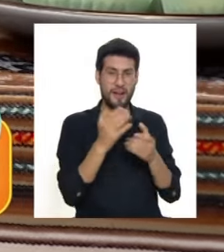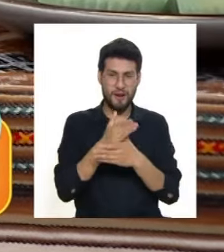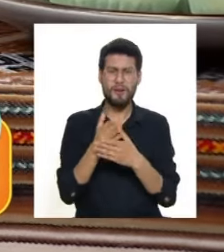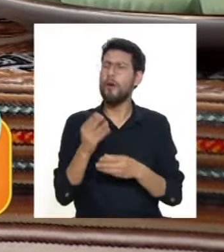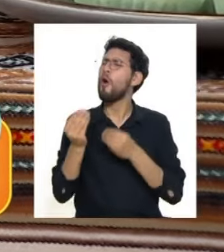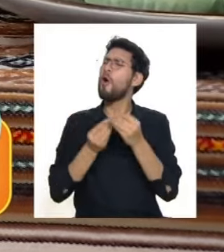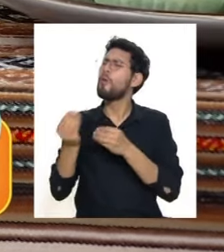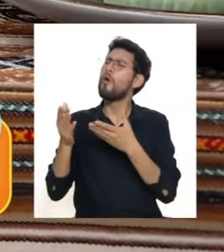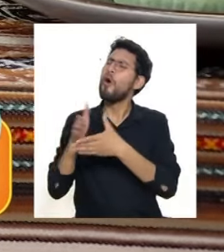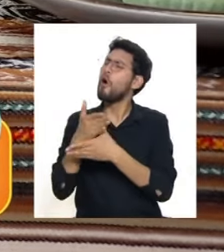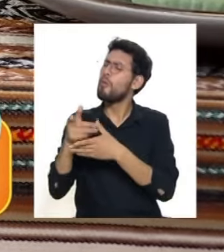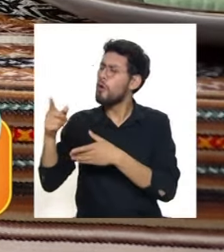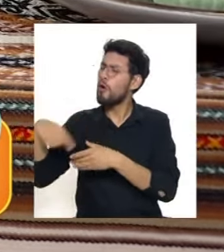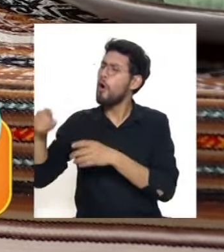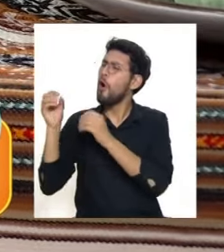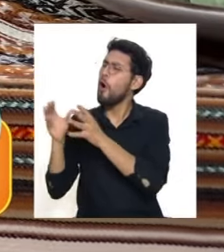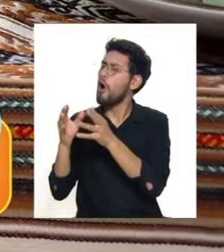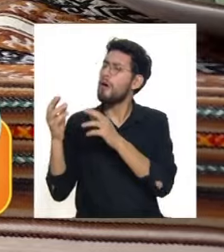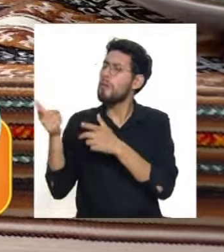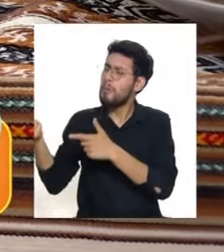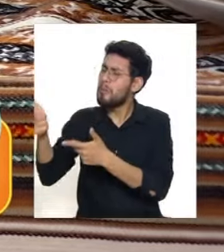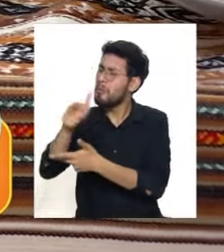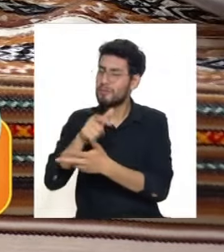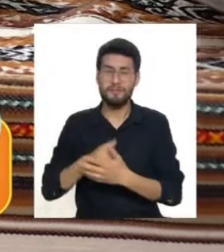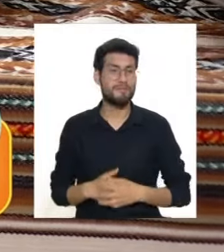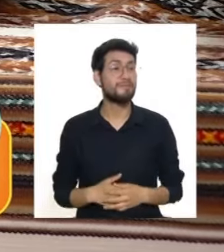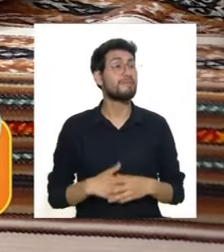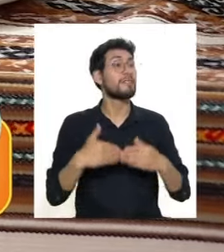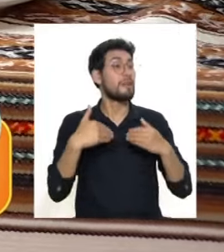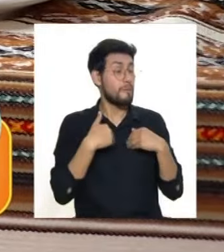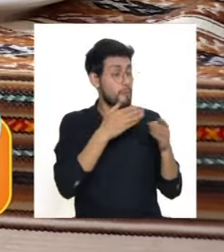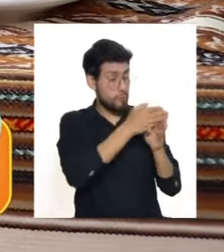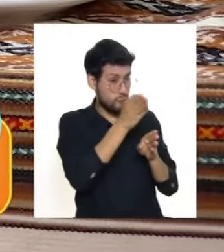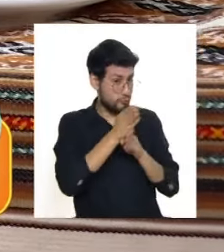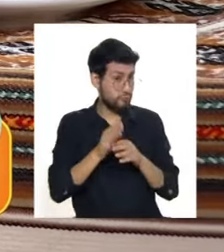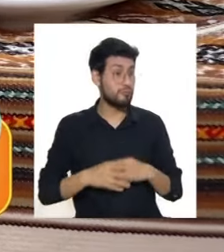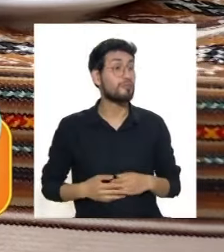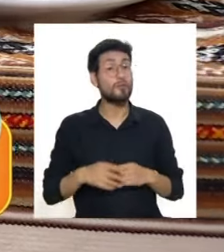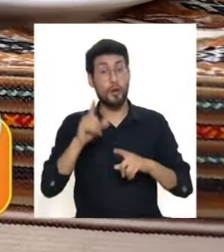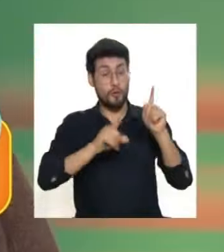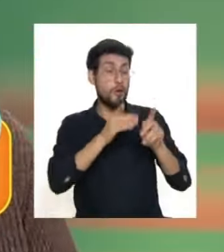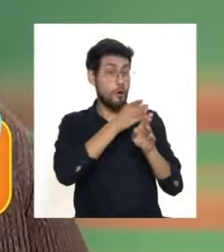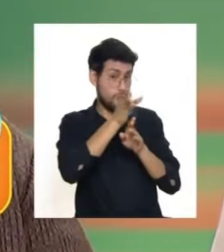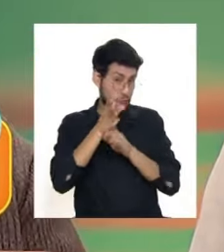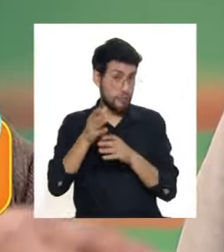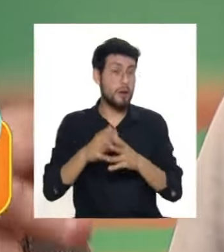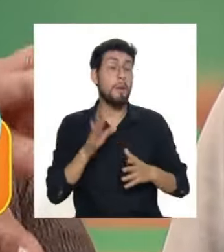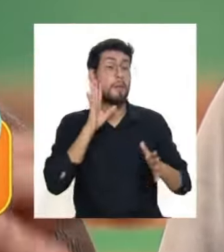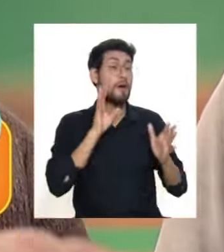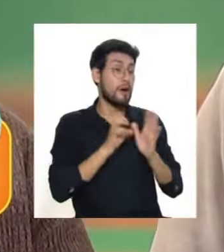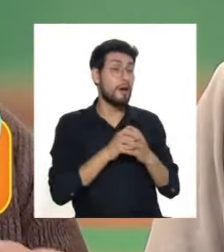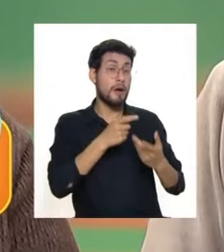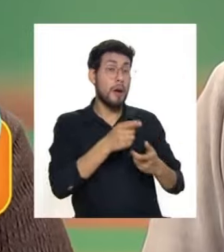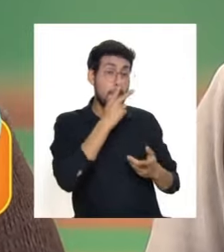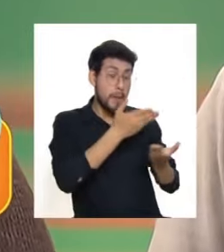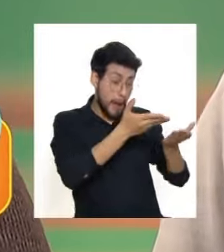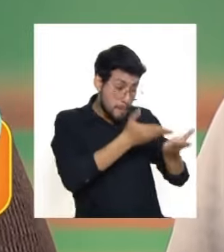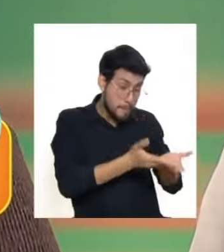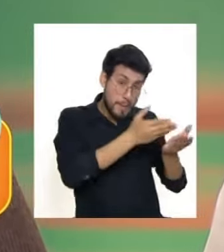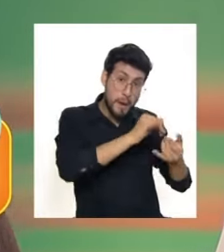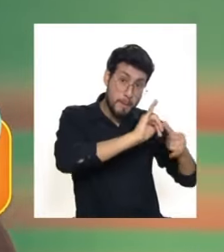se organizan, Charito? Bueno, cada uno tiene una función, ¿no? Cada uno tiene una función. Ya va empezando